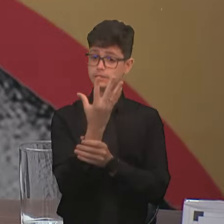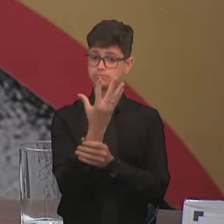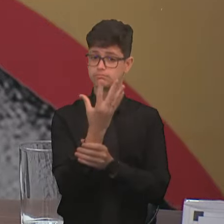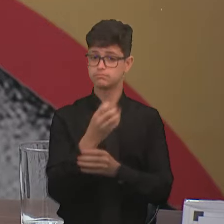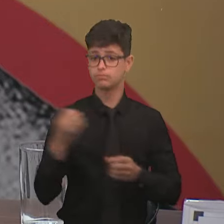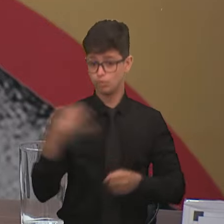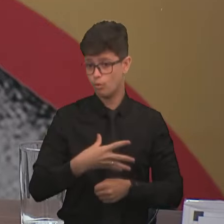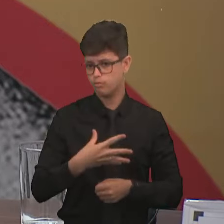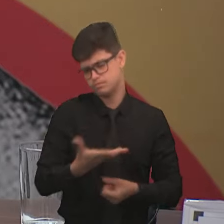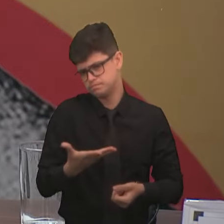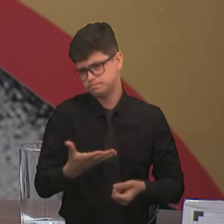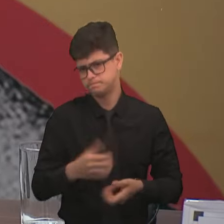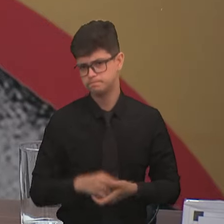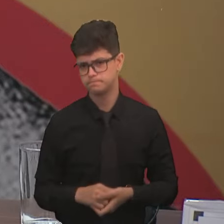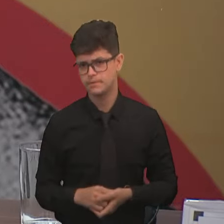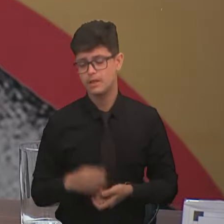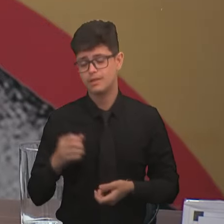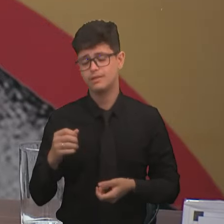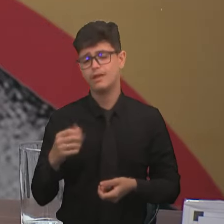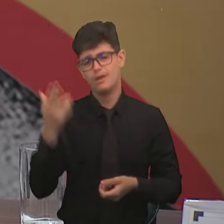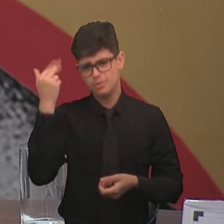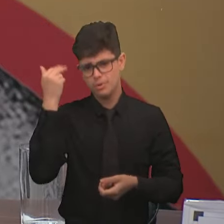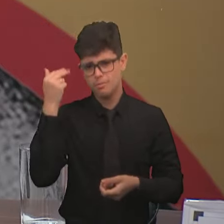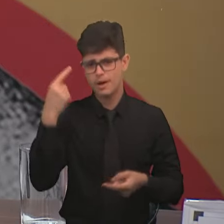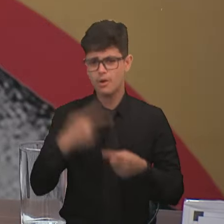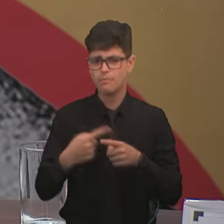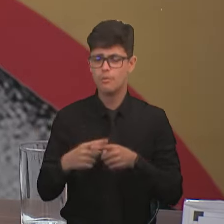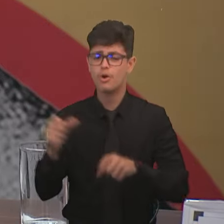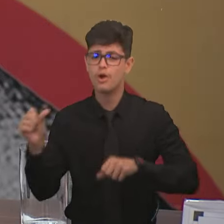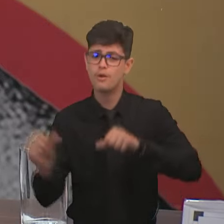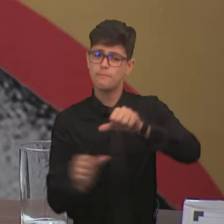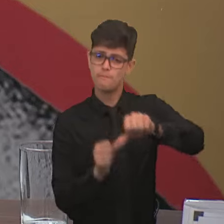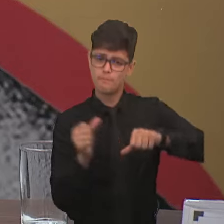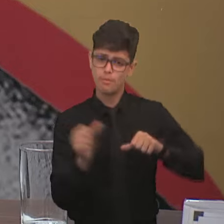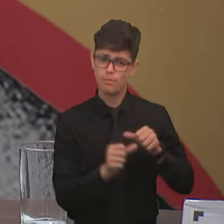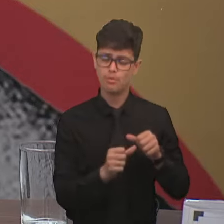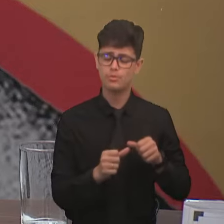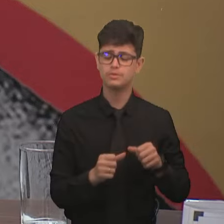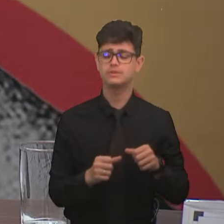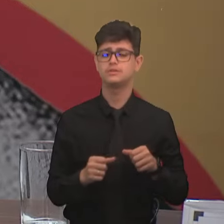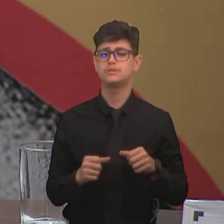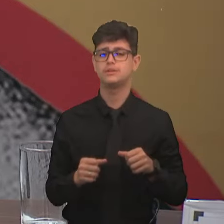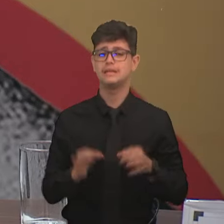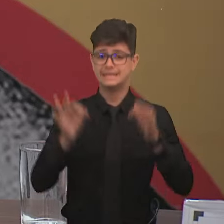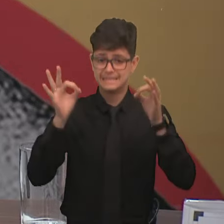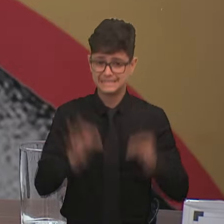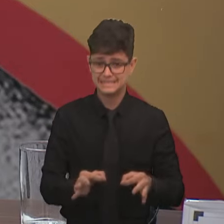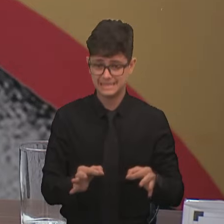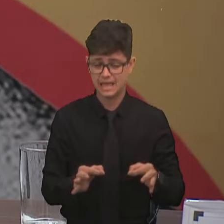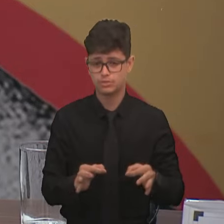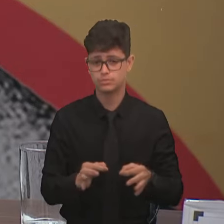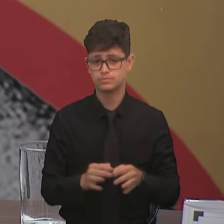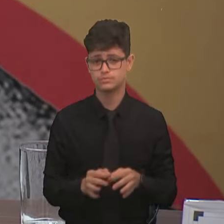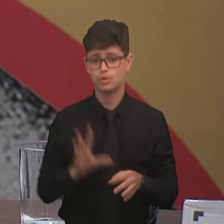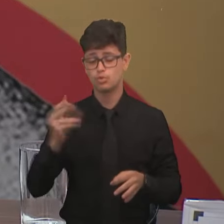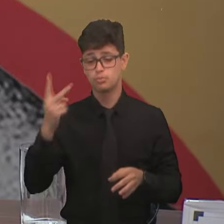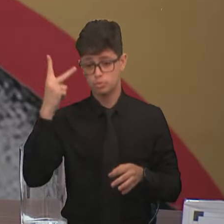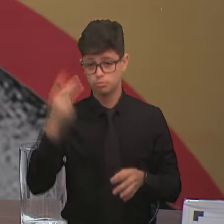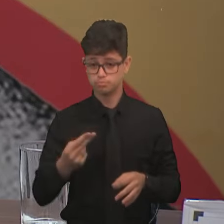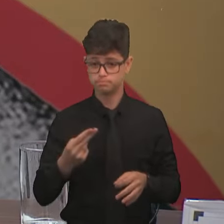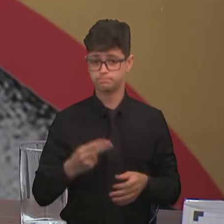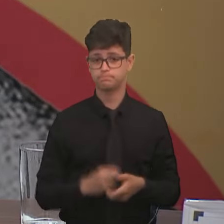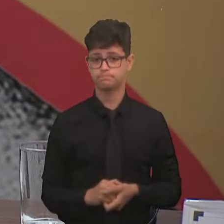Entonces, ¿cómo gerenciar esa transición de una manera justa e equitativa.